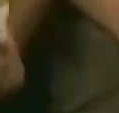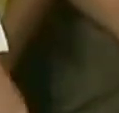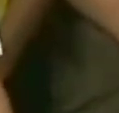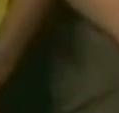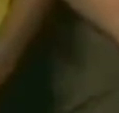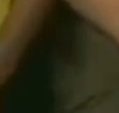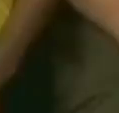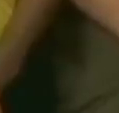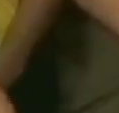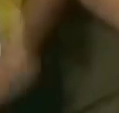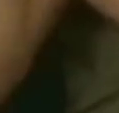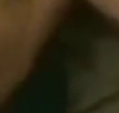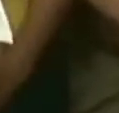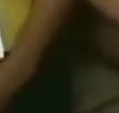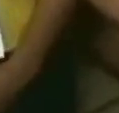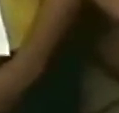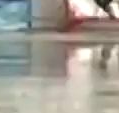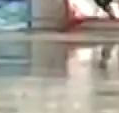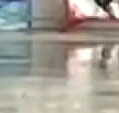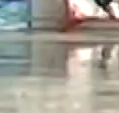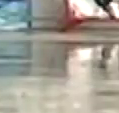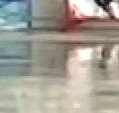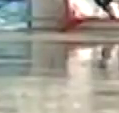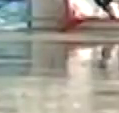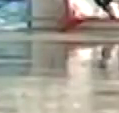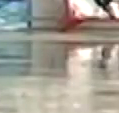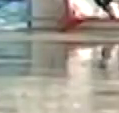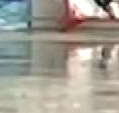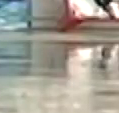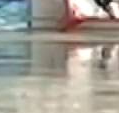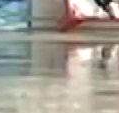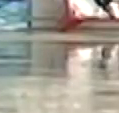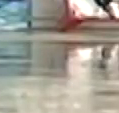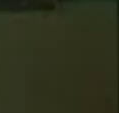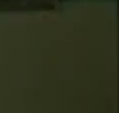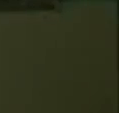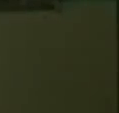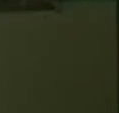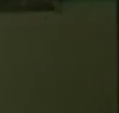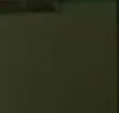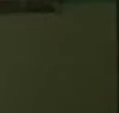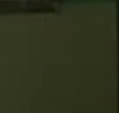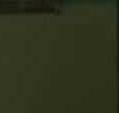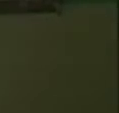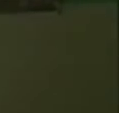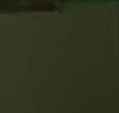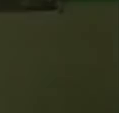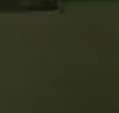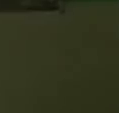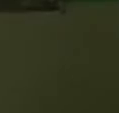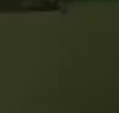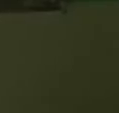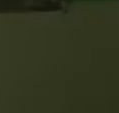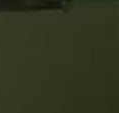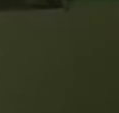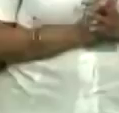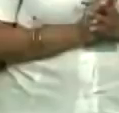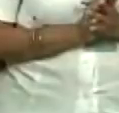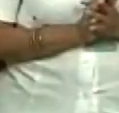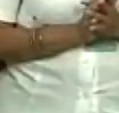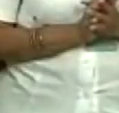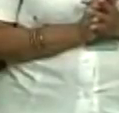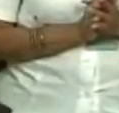tiene esas palabras de agradecimiento para usted, ciudadano presidente. Hoy felices, los niños contentos, no, todo el personal, el